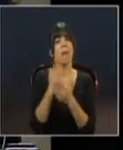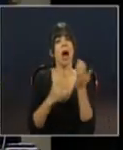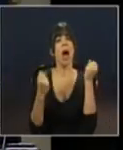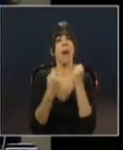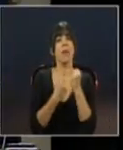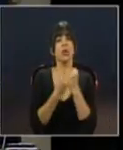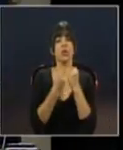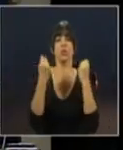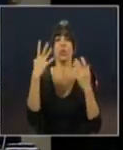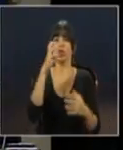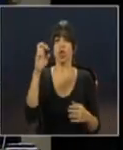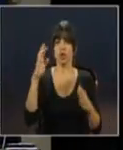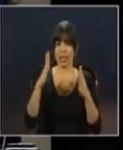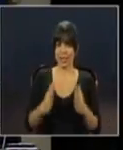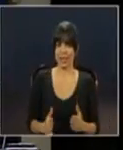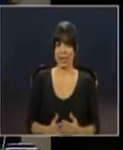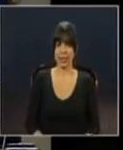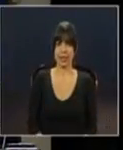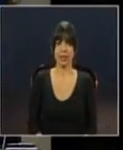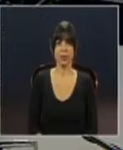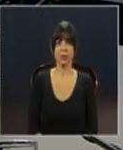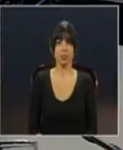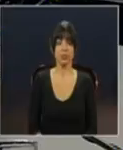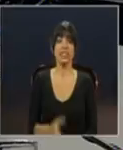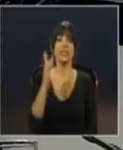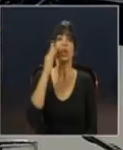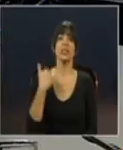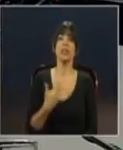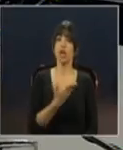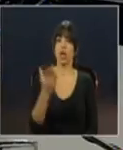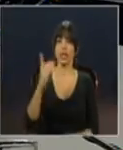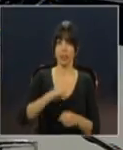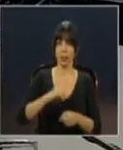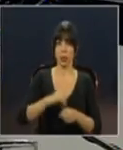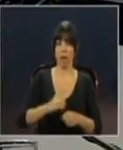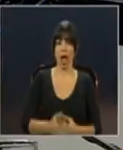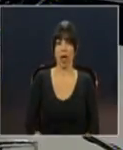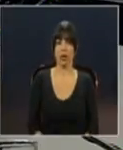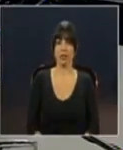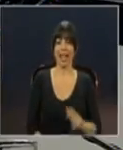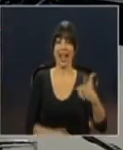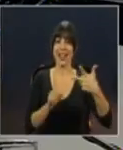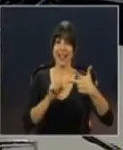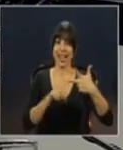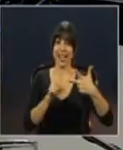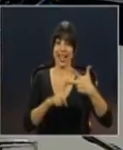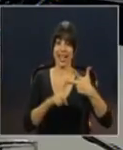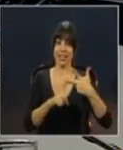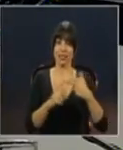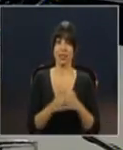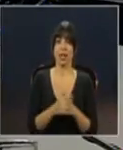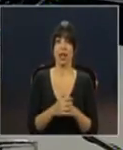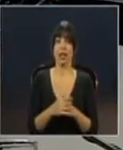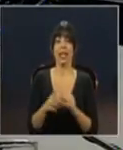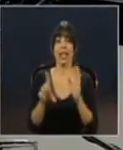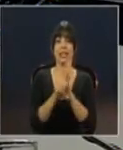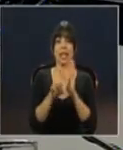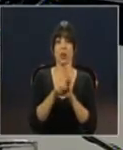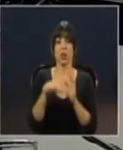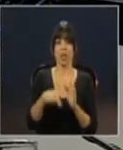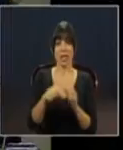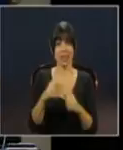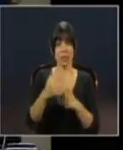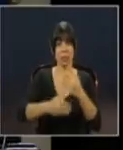y miles de costarricenses. Señoras y señores diputados, la tercera legislatura de este periodo constitucional es